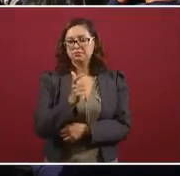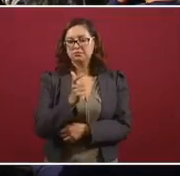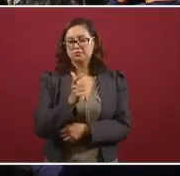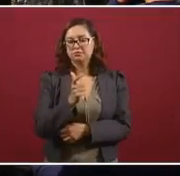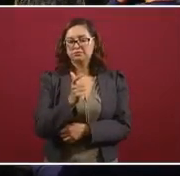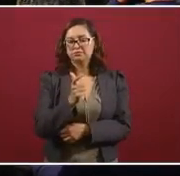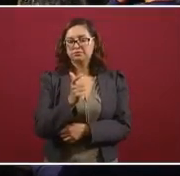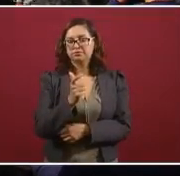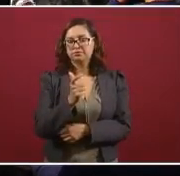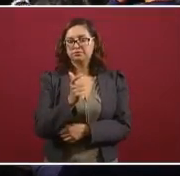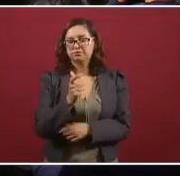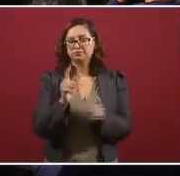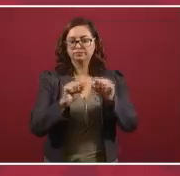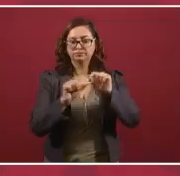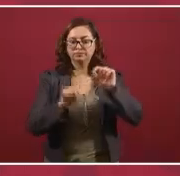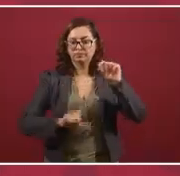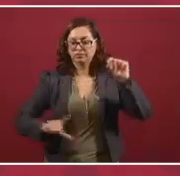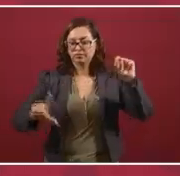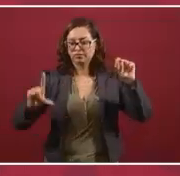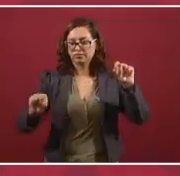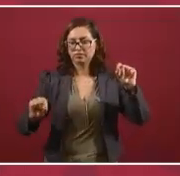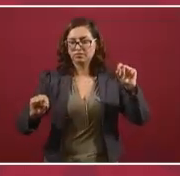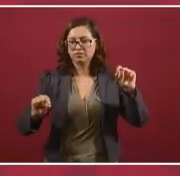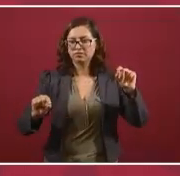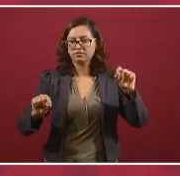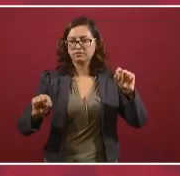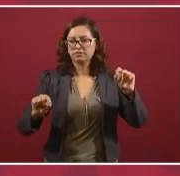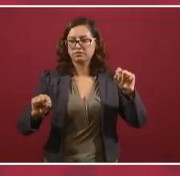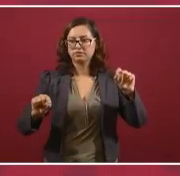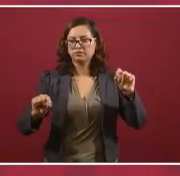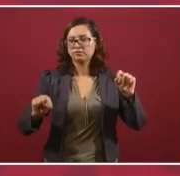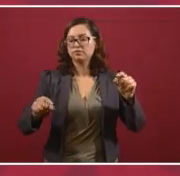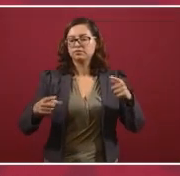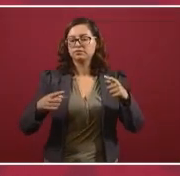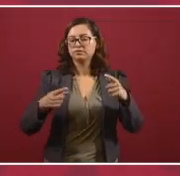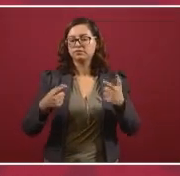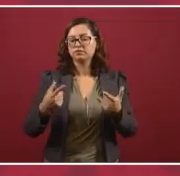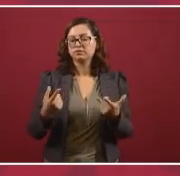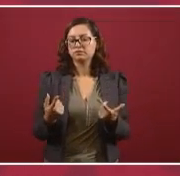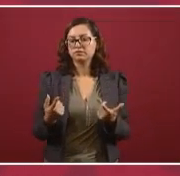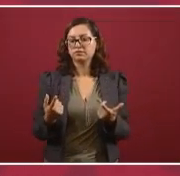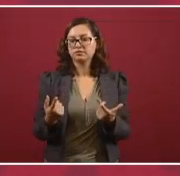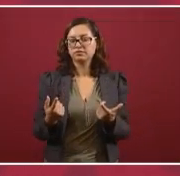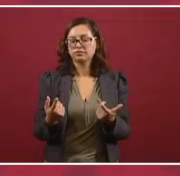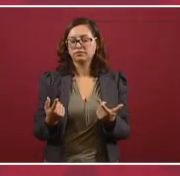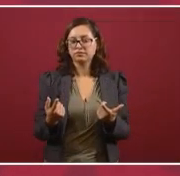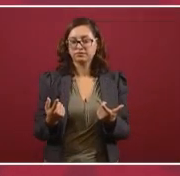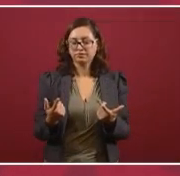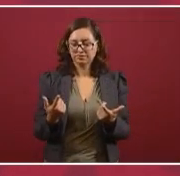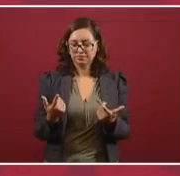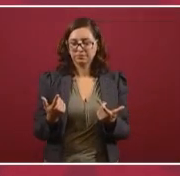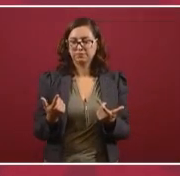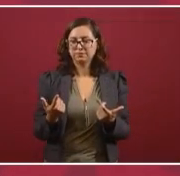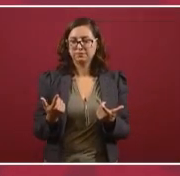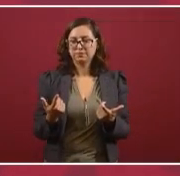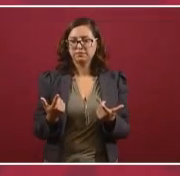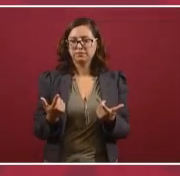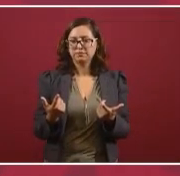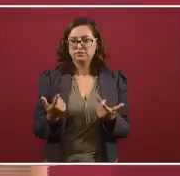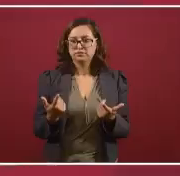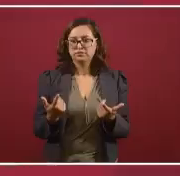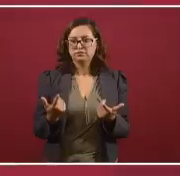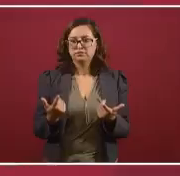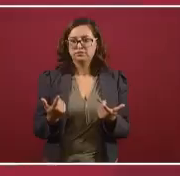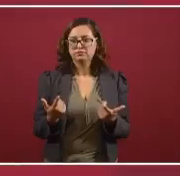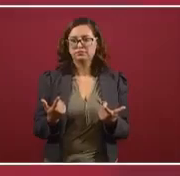en la República Mexicana, un largo trecho que estaba contratado